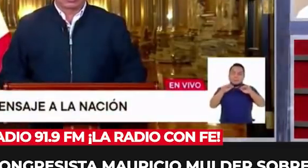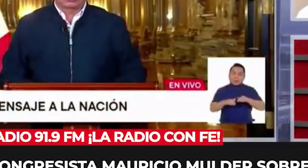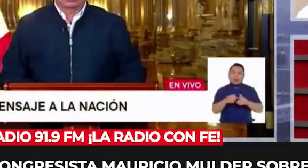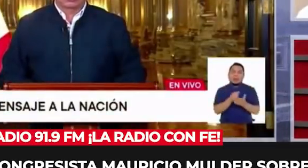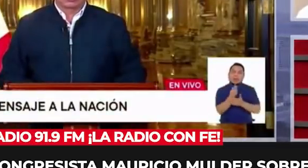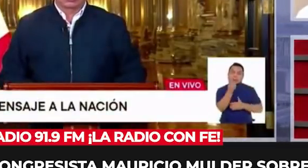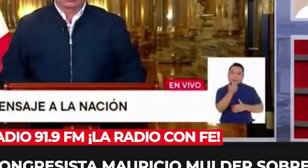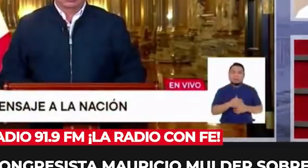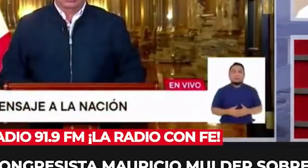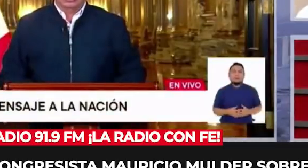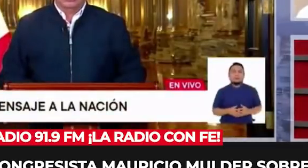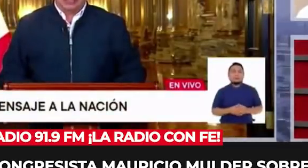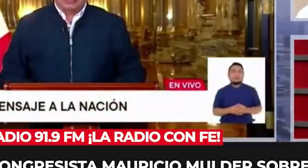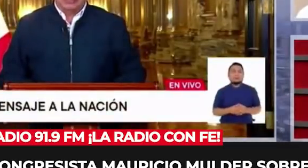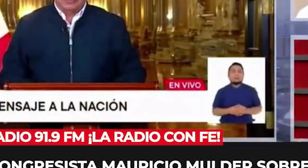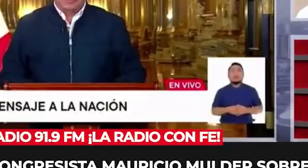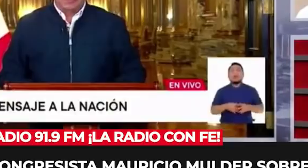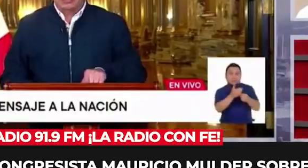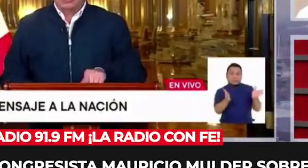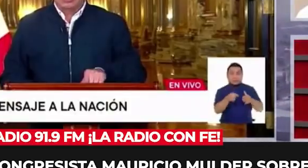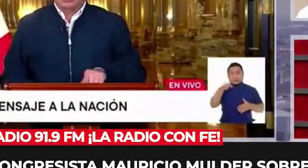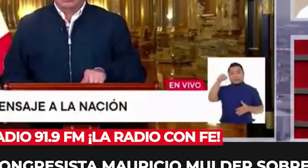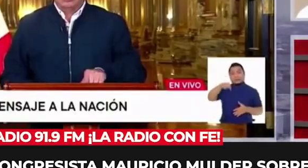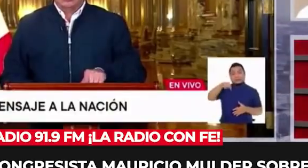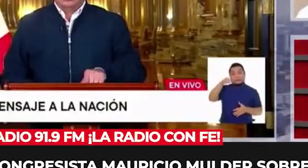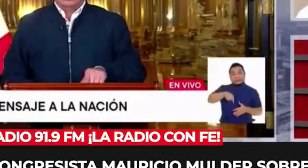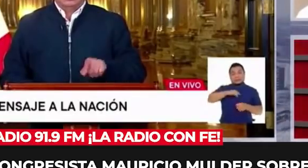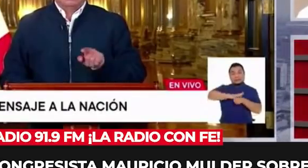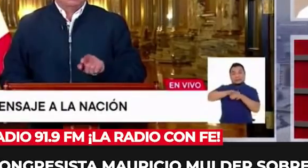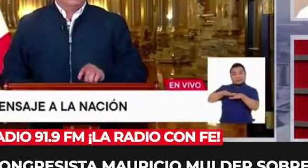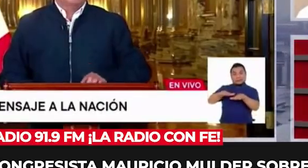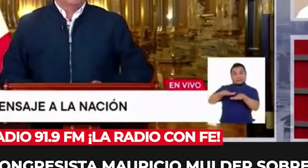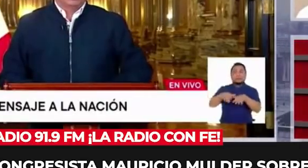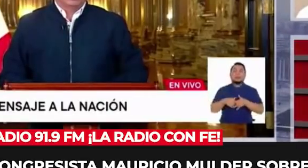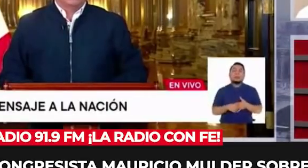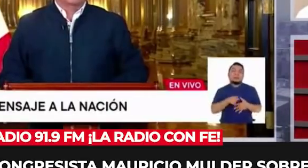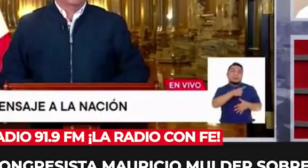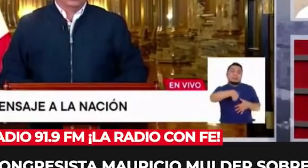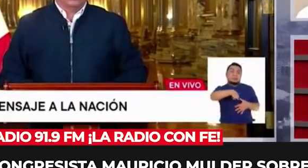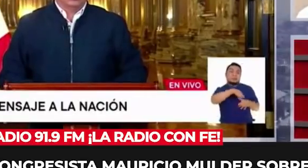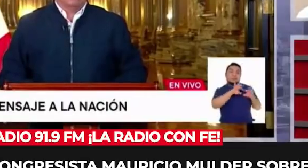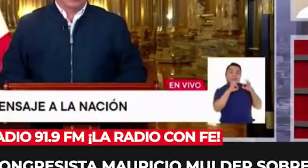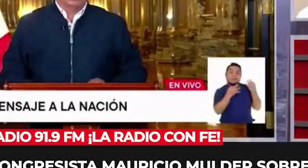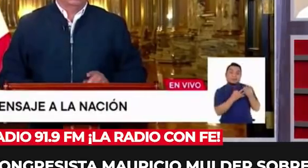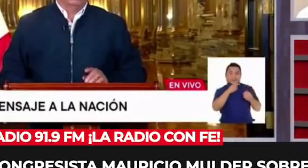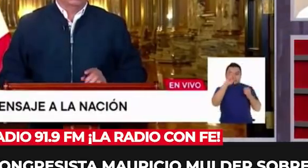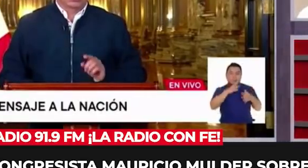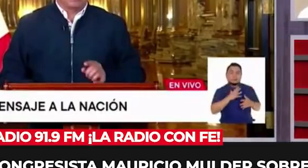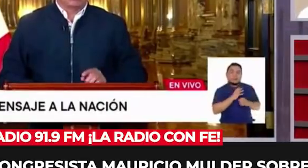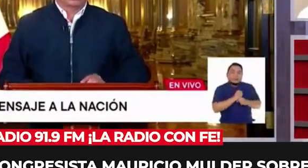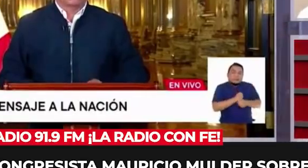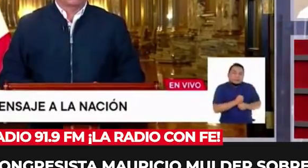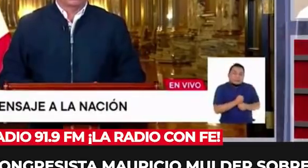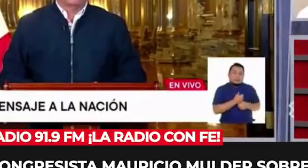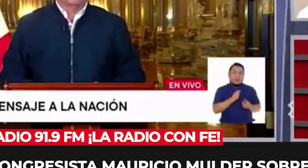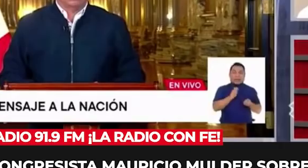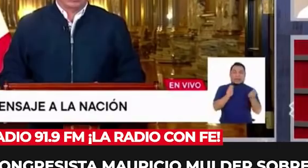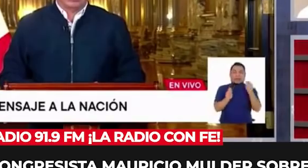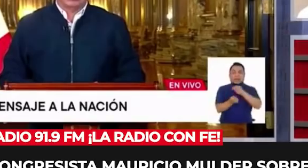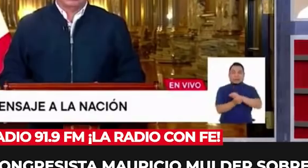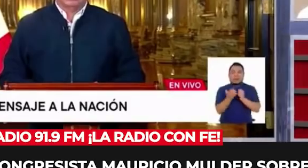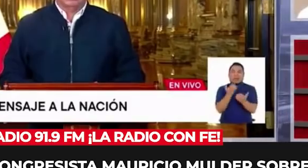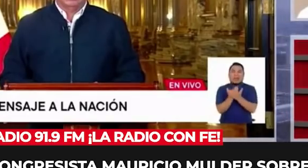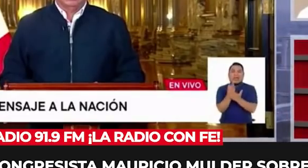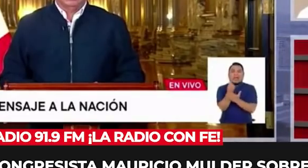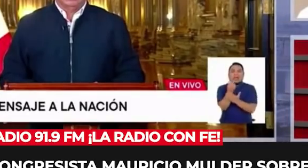gente, mira, te vamos a dar un sueldo mínimo y esa piedra que cae arriba hasta la esquina. Y después lo vuelves a regresar a su sitio,